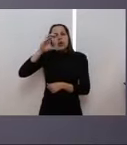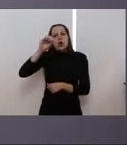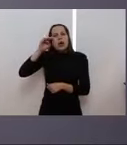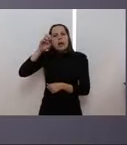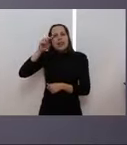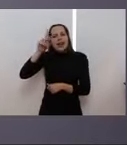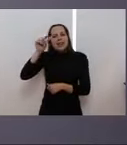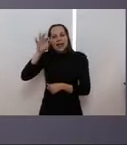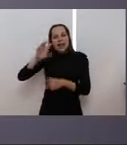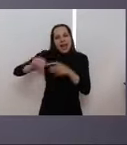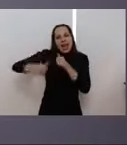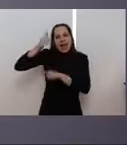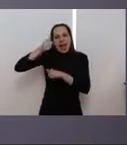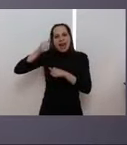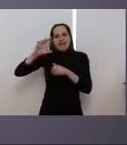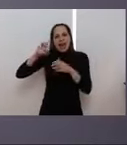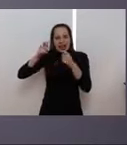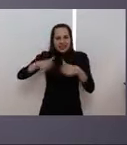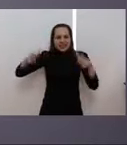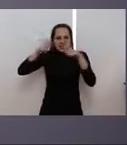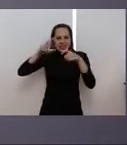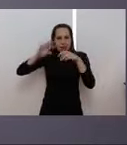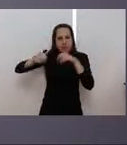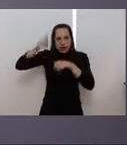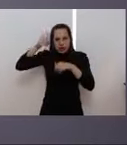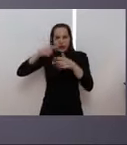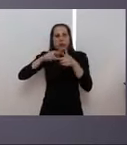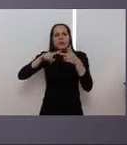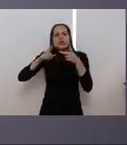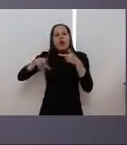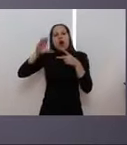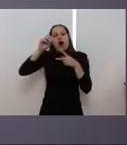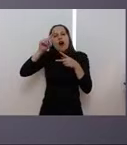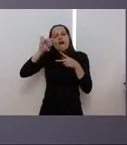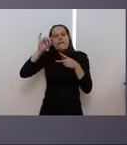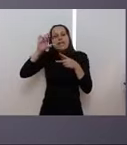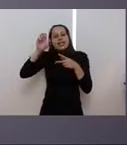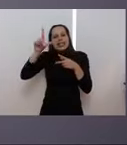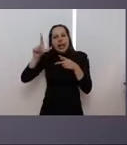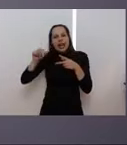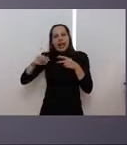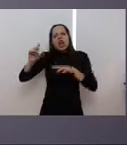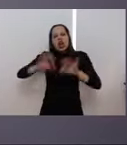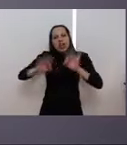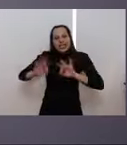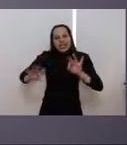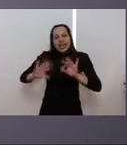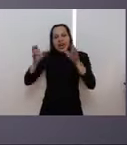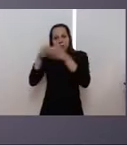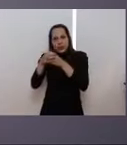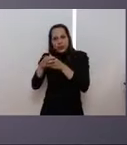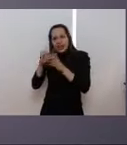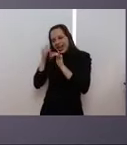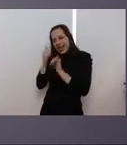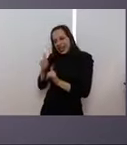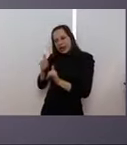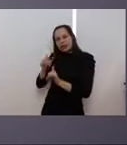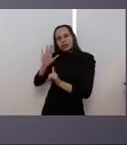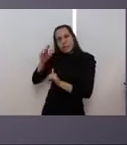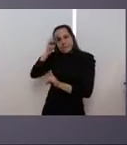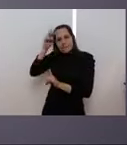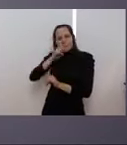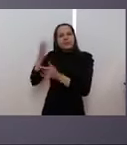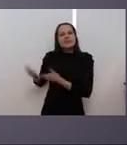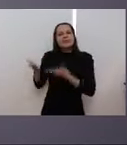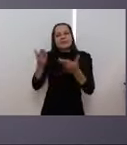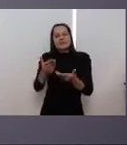del estado mayor de la décima segunda brigada y oficial de logística del comando de ingeniería los militares coronel alarcón le doy la